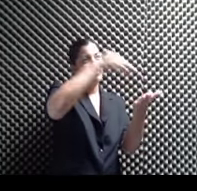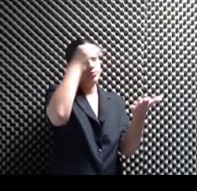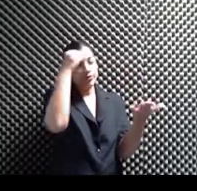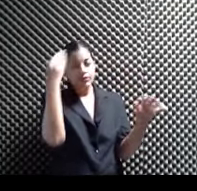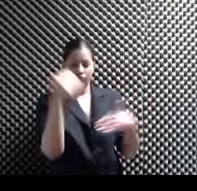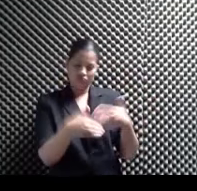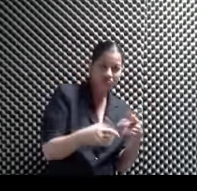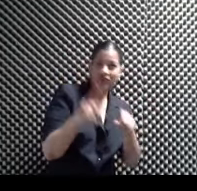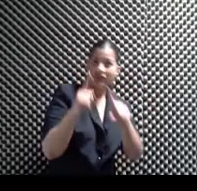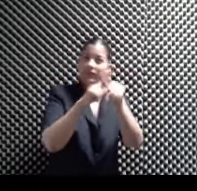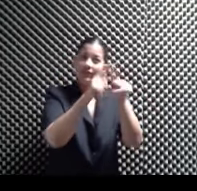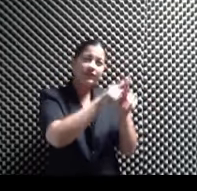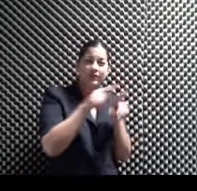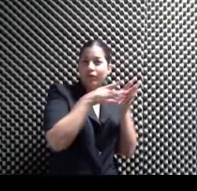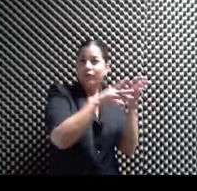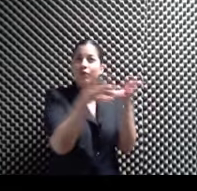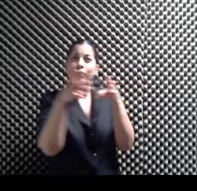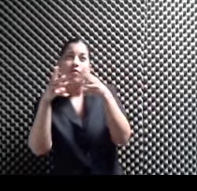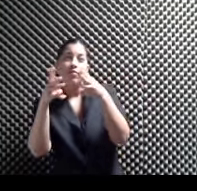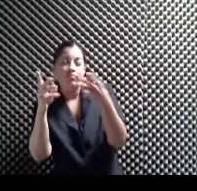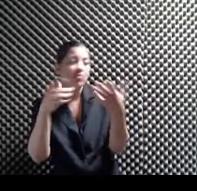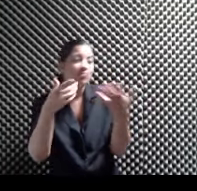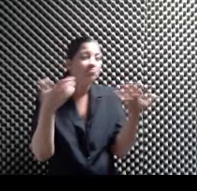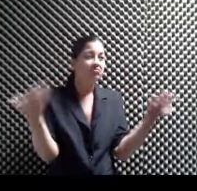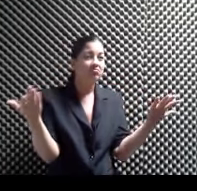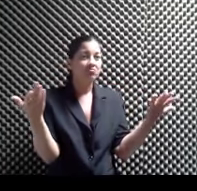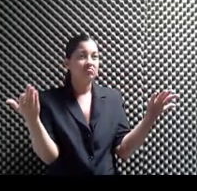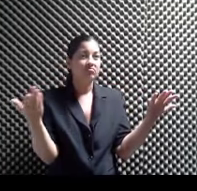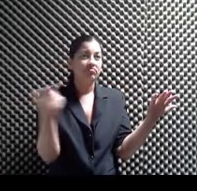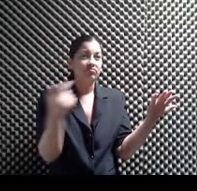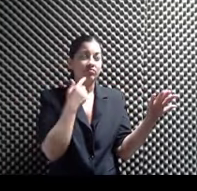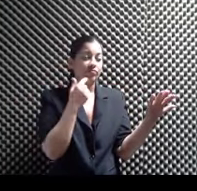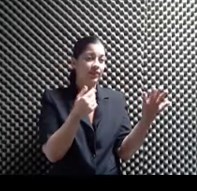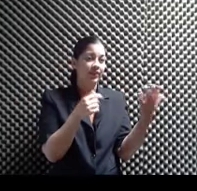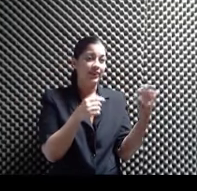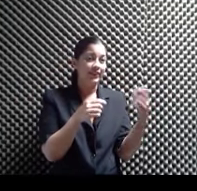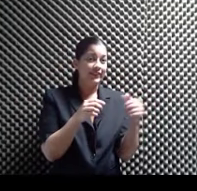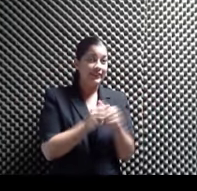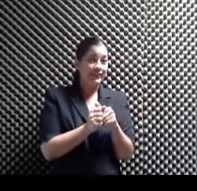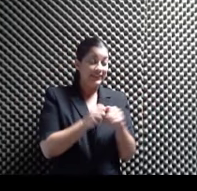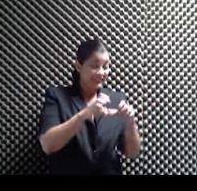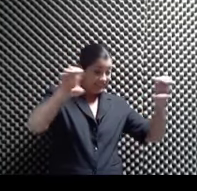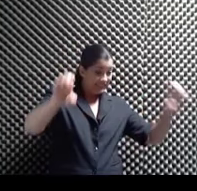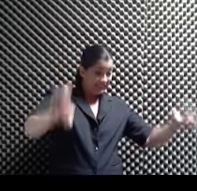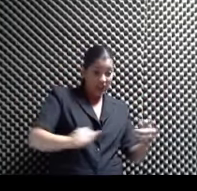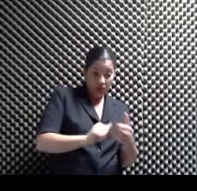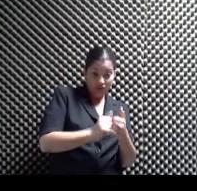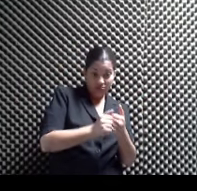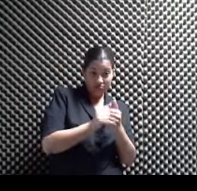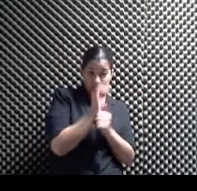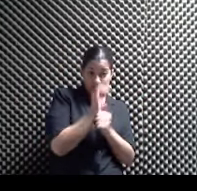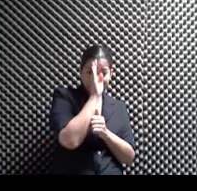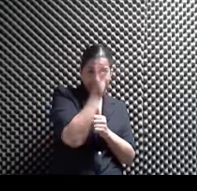estilos Este Y como se Se trabaja un escenario En un estilo De música